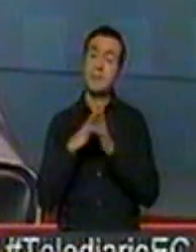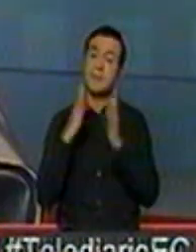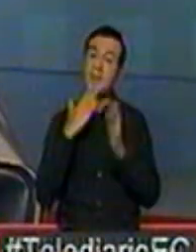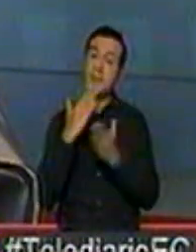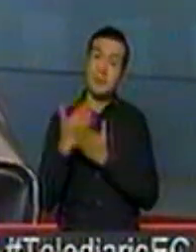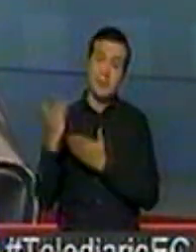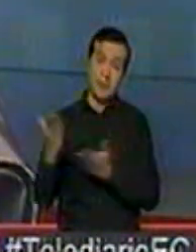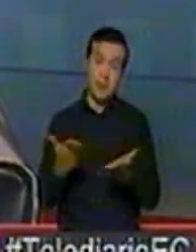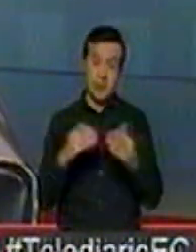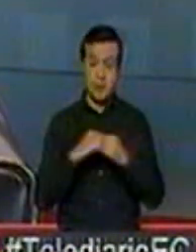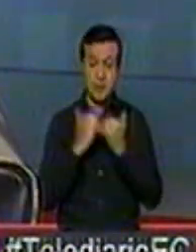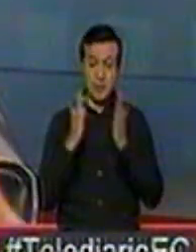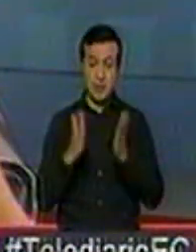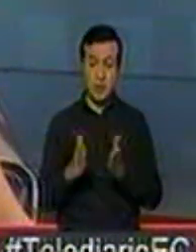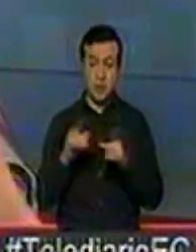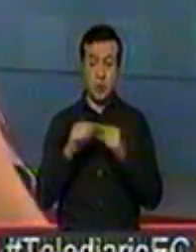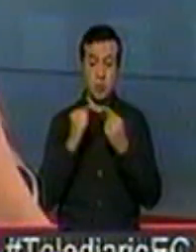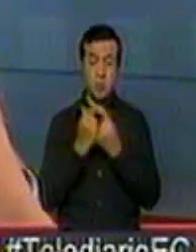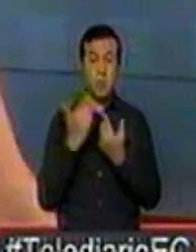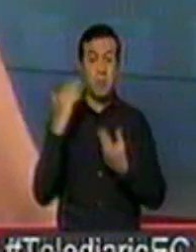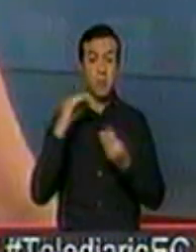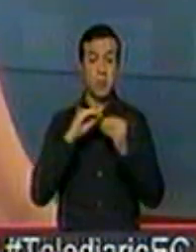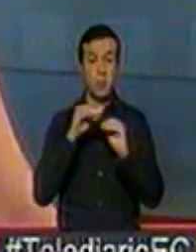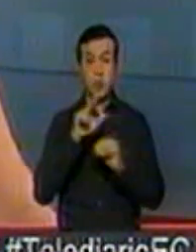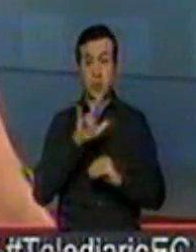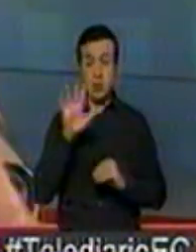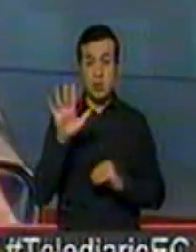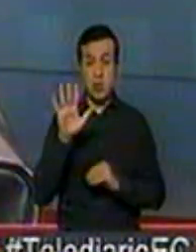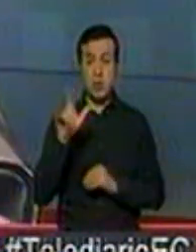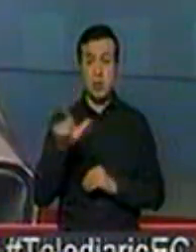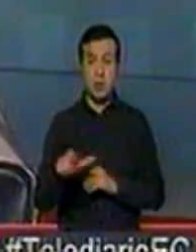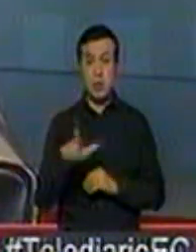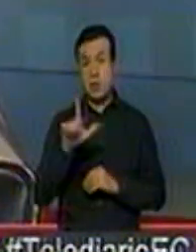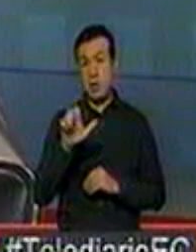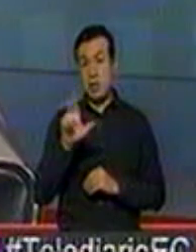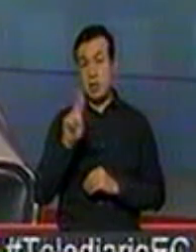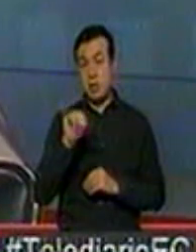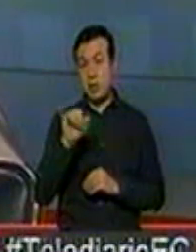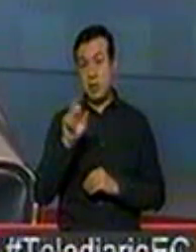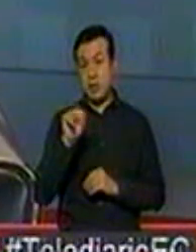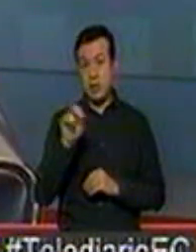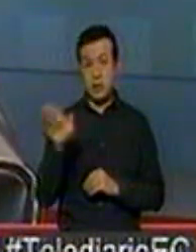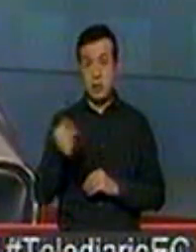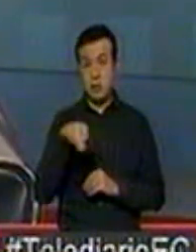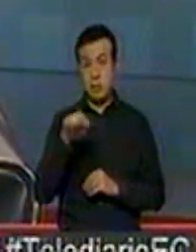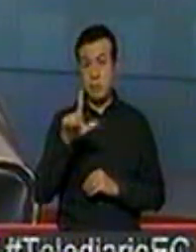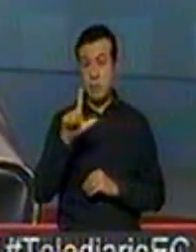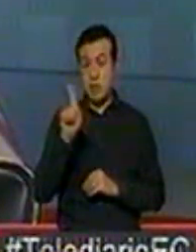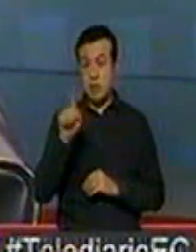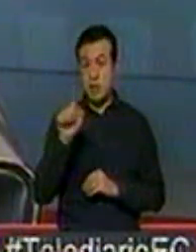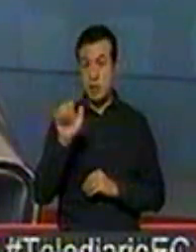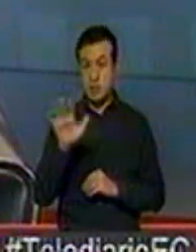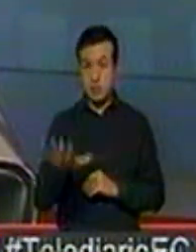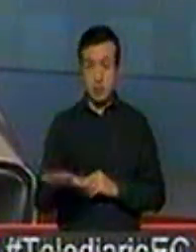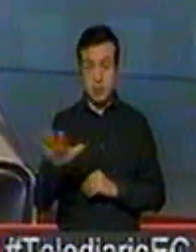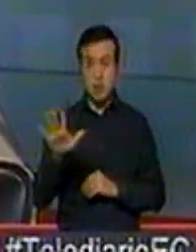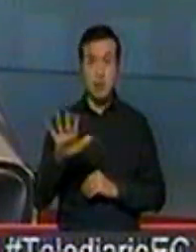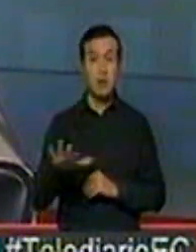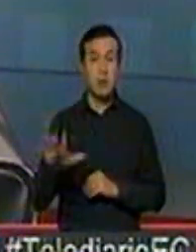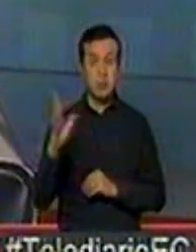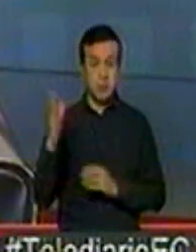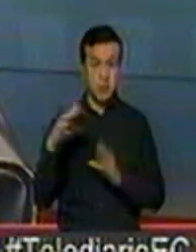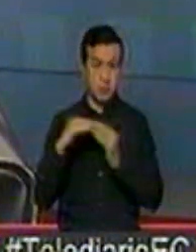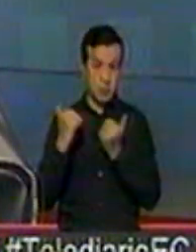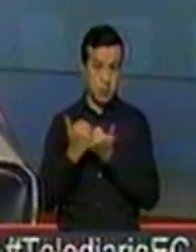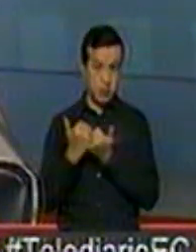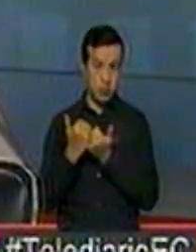de hoy. El asambleísta por el Movimiento País, Lenín Plaza, miembro de la Comisión de Soberanía Alimentaria y Desarrollo del Sector Agropecuario y Pesquero.